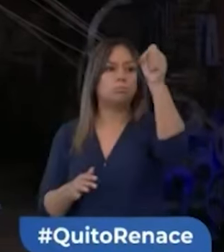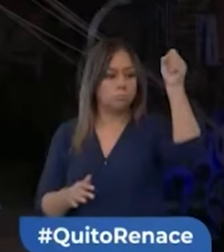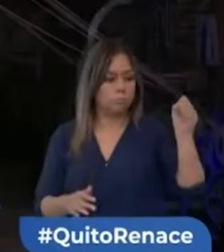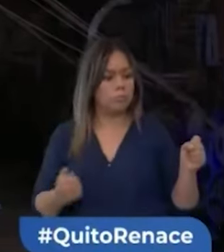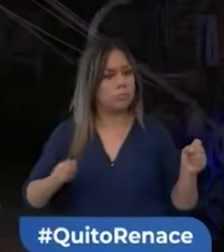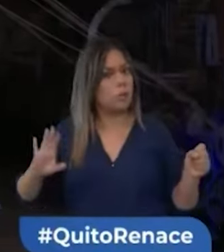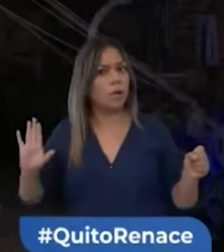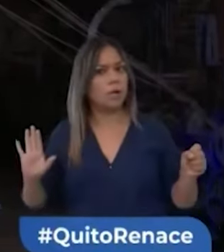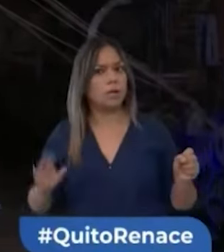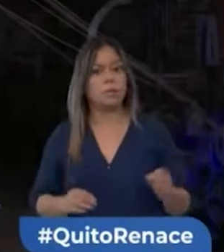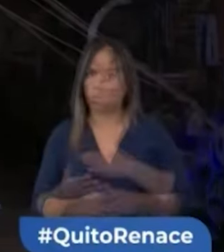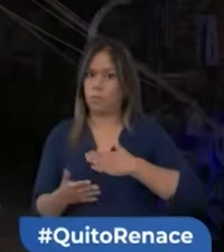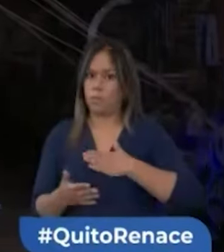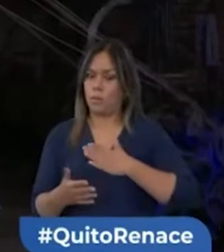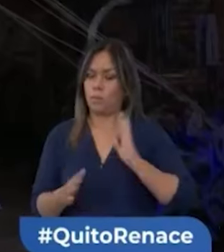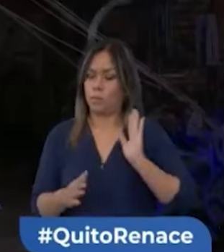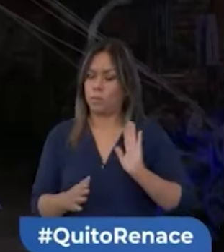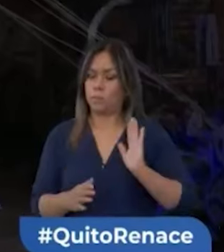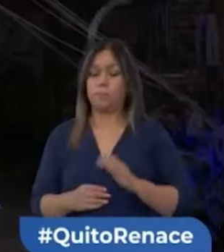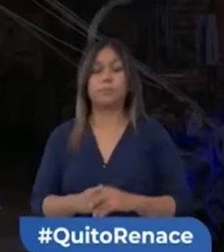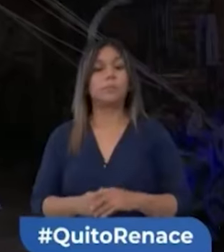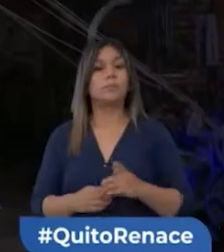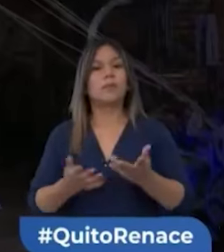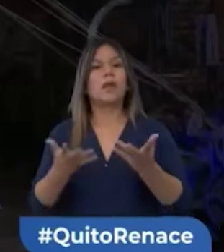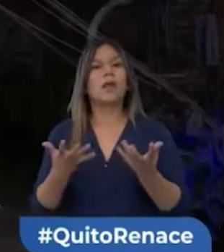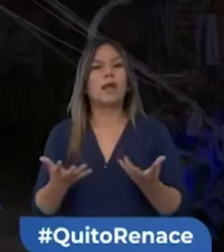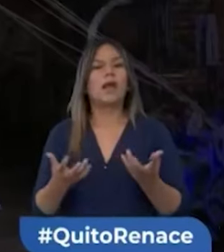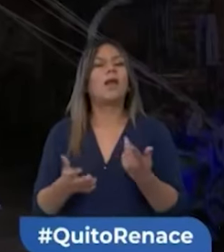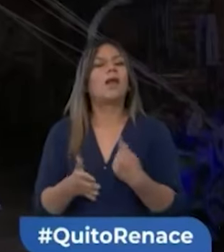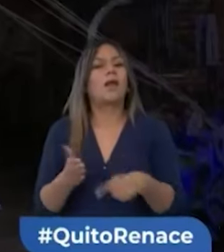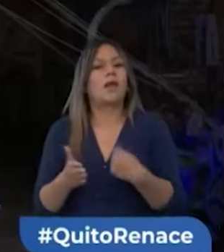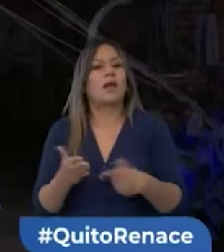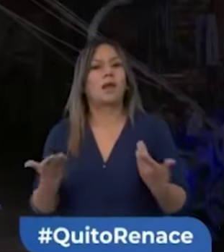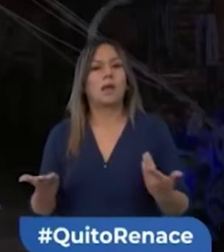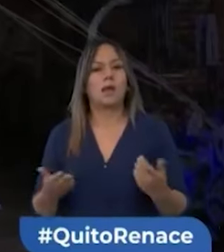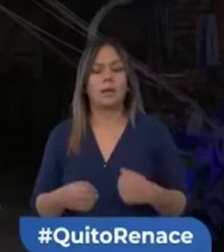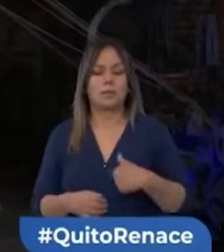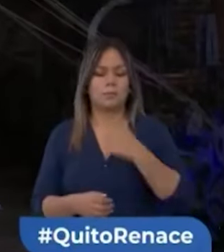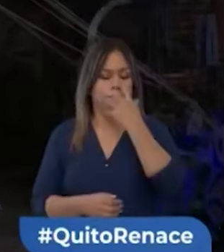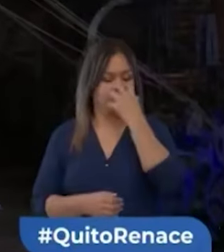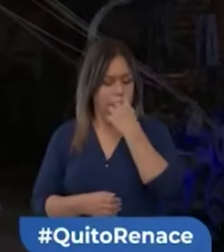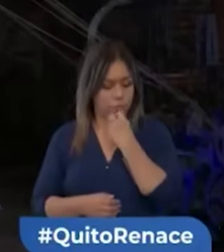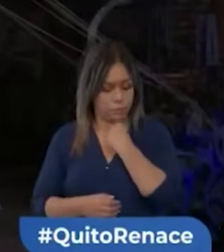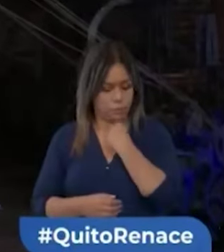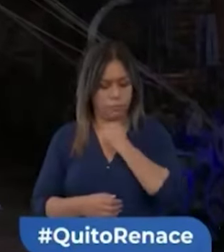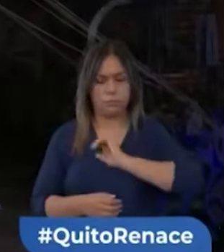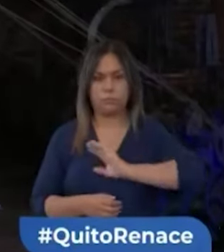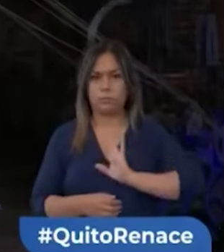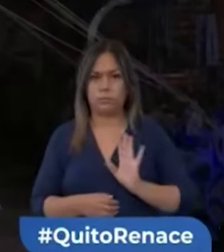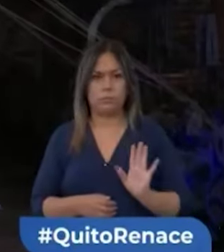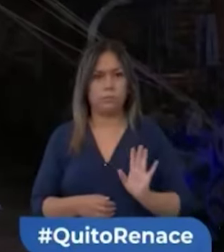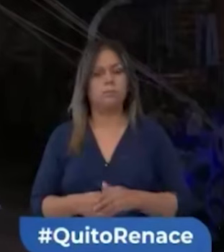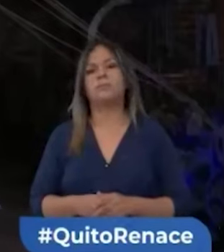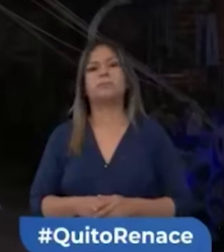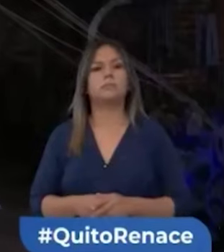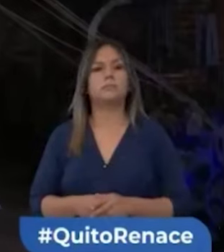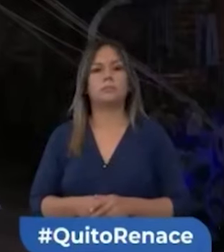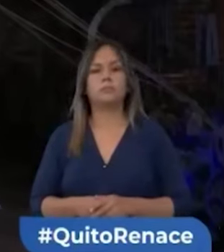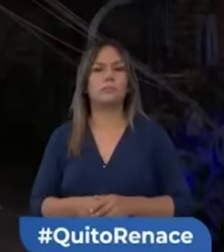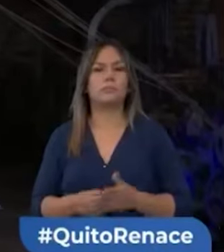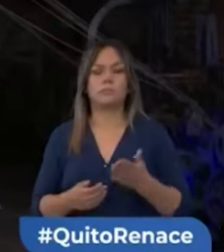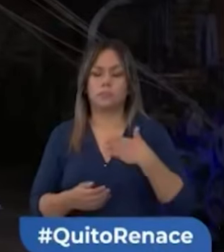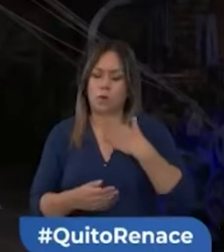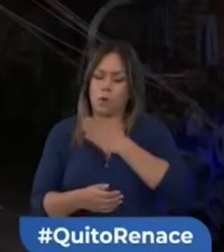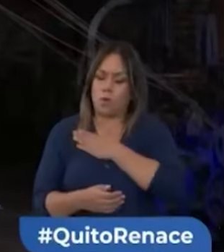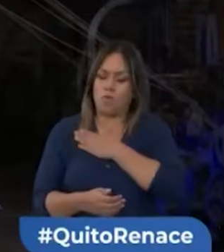estén juzgando con doble rasero. Lo que quieren es que acalle mi forma de pensar, que no crea en las cosas que creo,